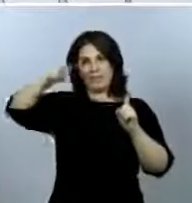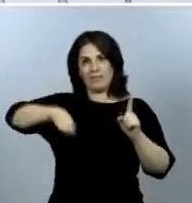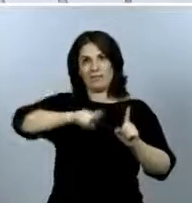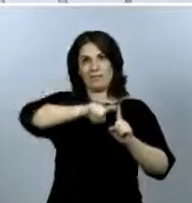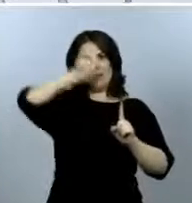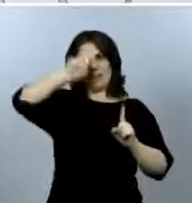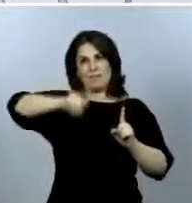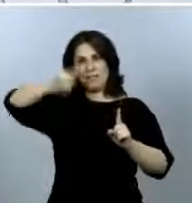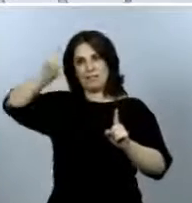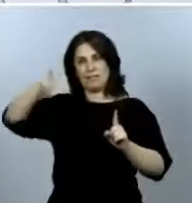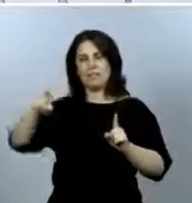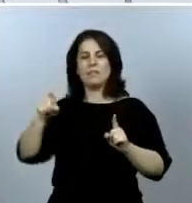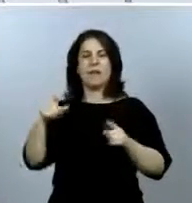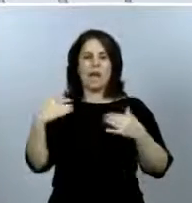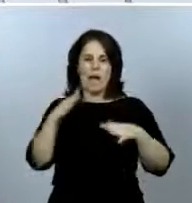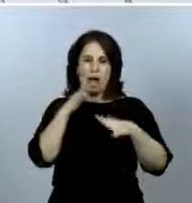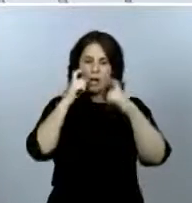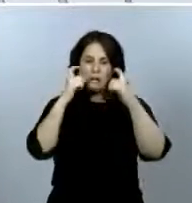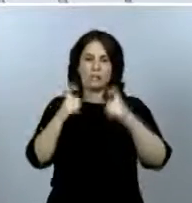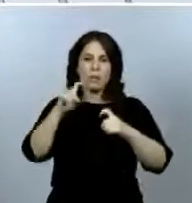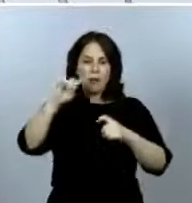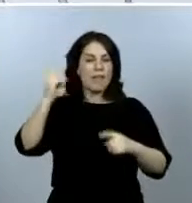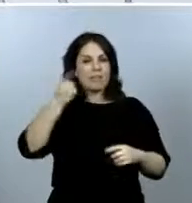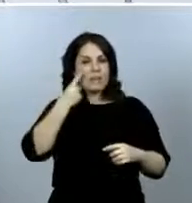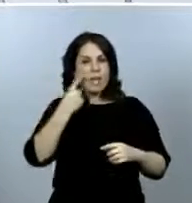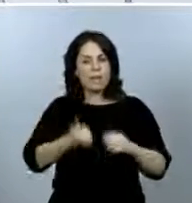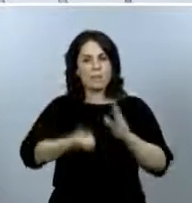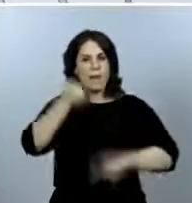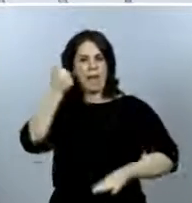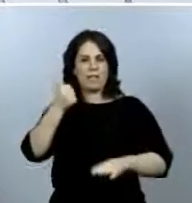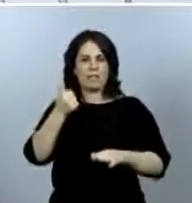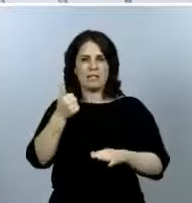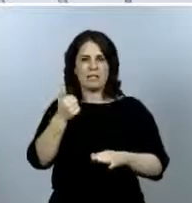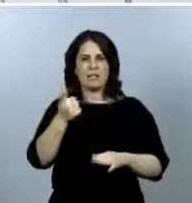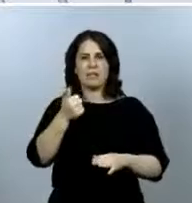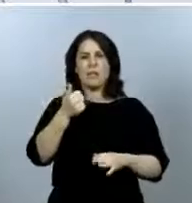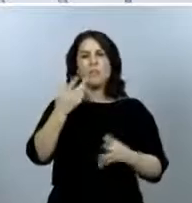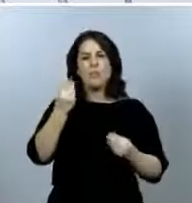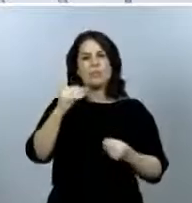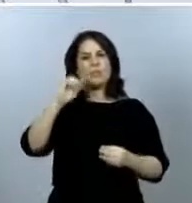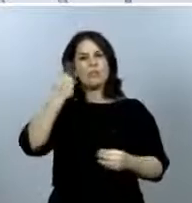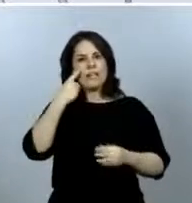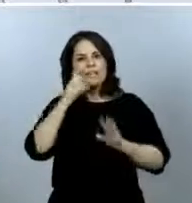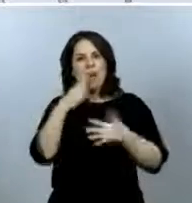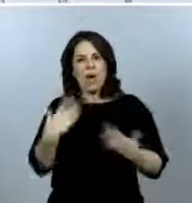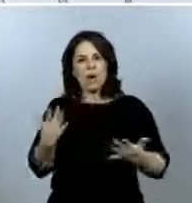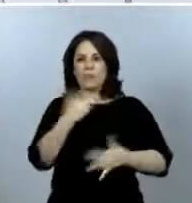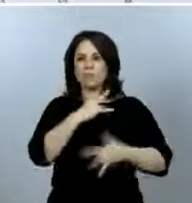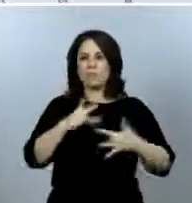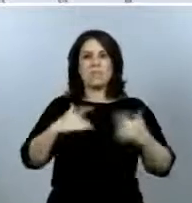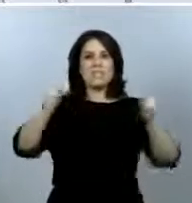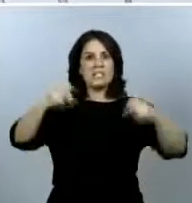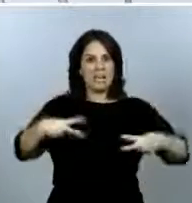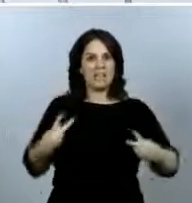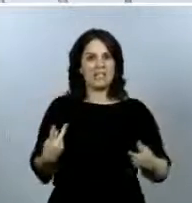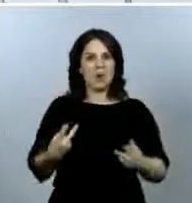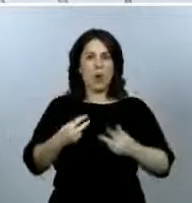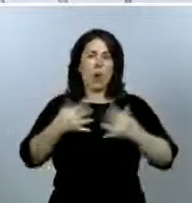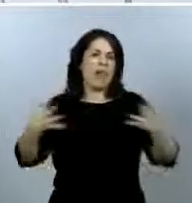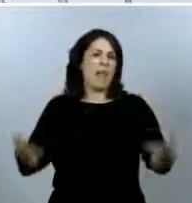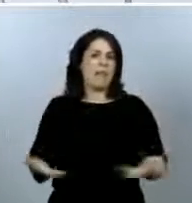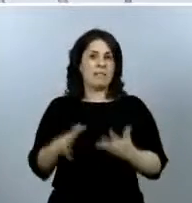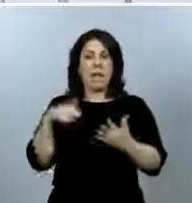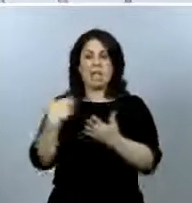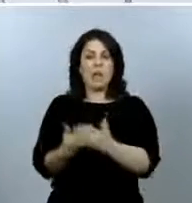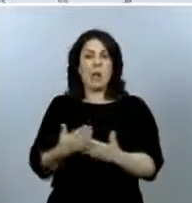ahora es mucho mayor y estamos detectando muchos casos de esos asintomáticos o cuadros leves que hasta ahora no se detectaban y además